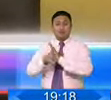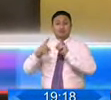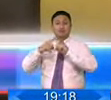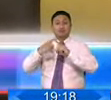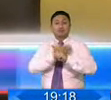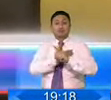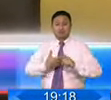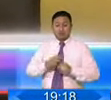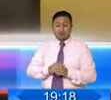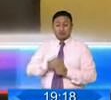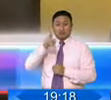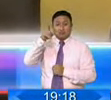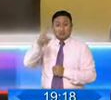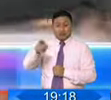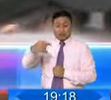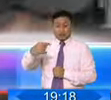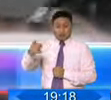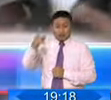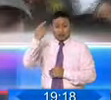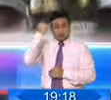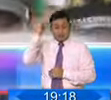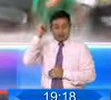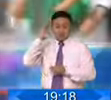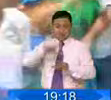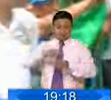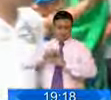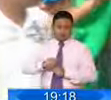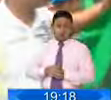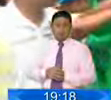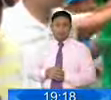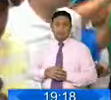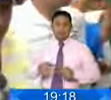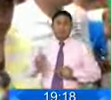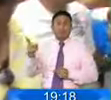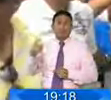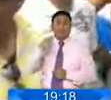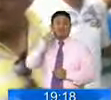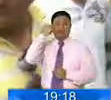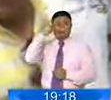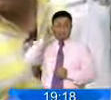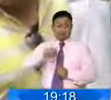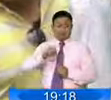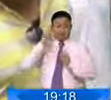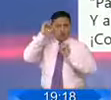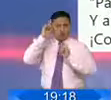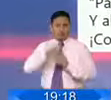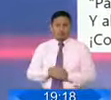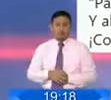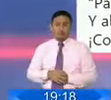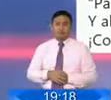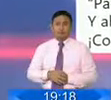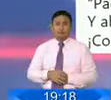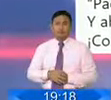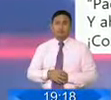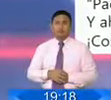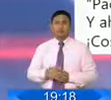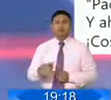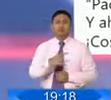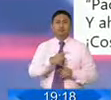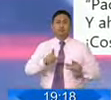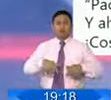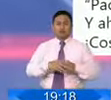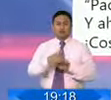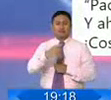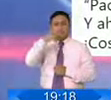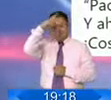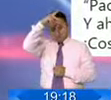ser el autor intelectual de mi secuestro. El exmandatario no tardó en reaccionar y lo hizo con ironía. Después de que Moreno dijo en Perú que